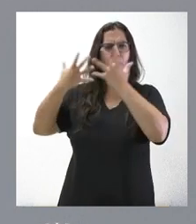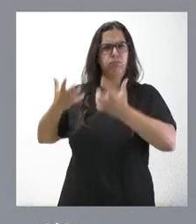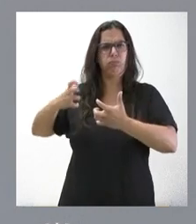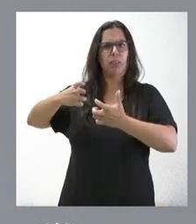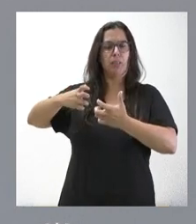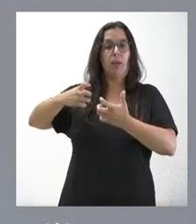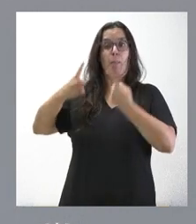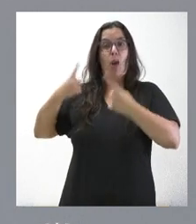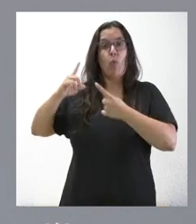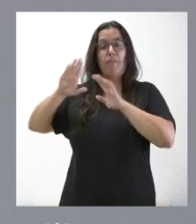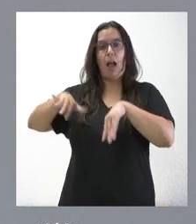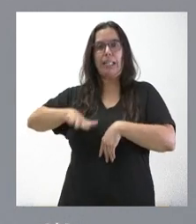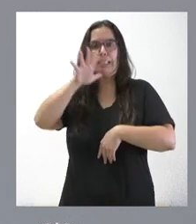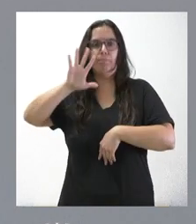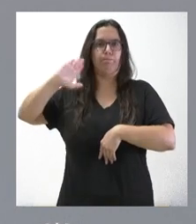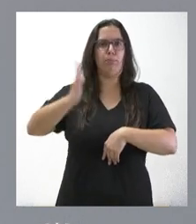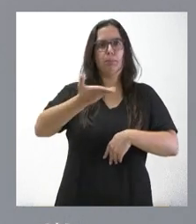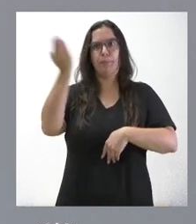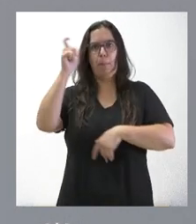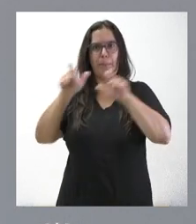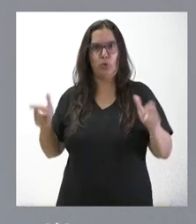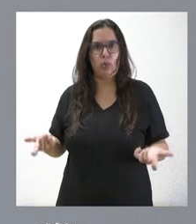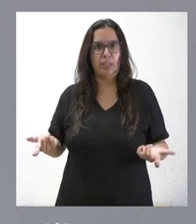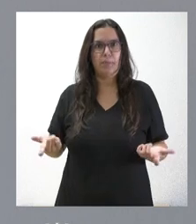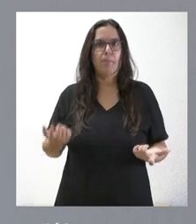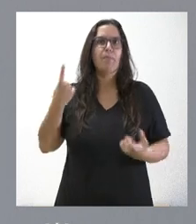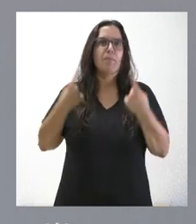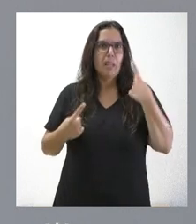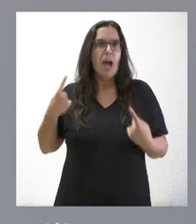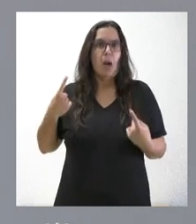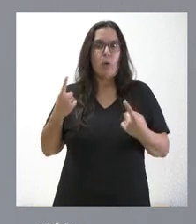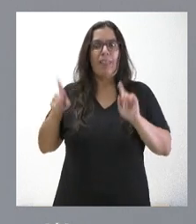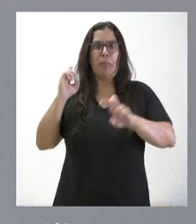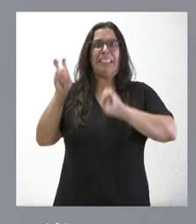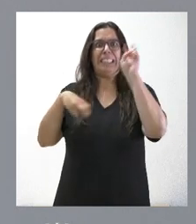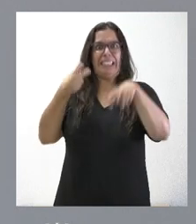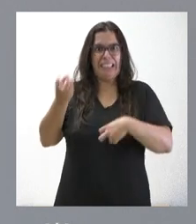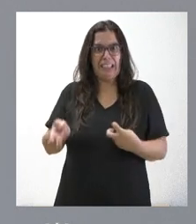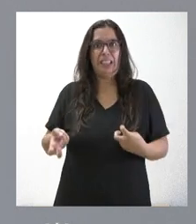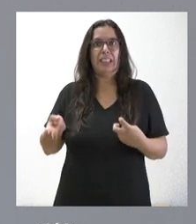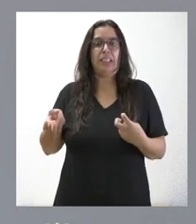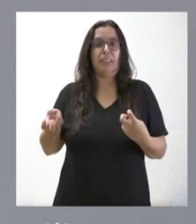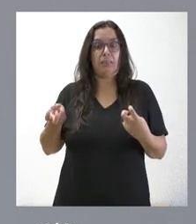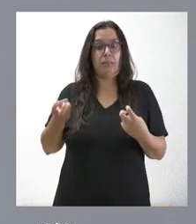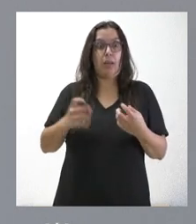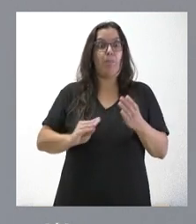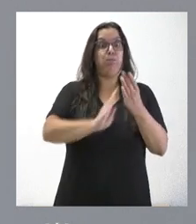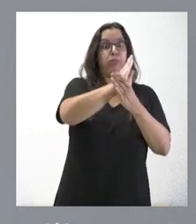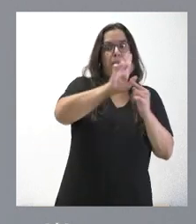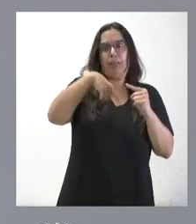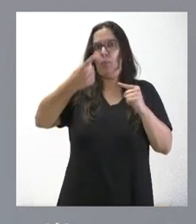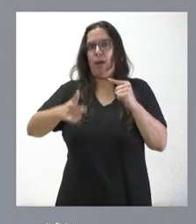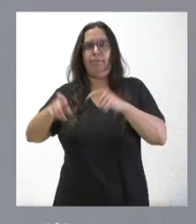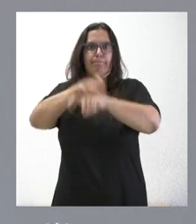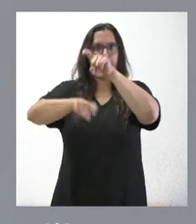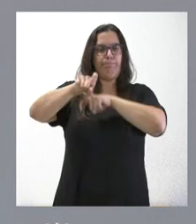perjudiciales para el conjunto de los ciudadanos. Algunas han sido hasta rectificadas a los propios meses de apobrarse